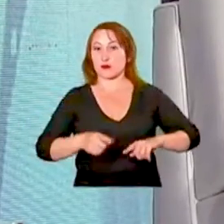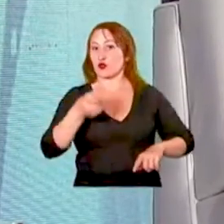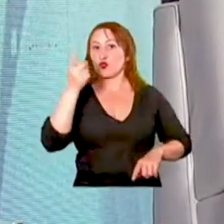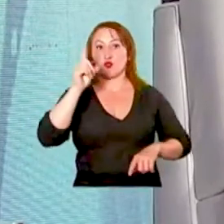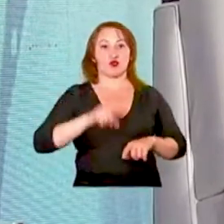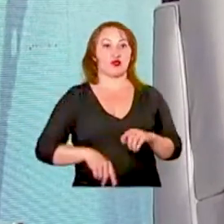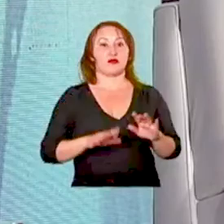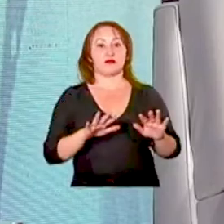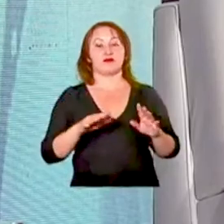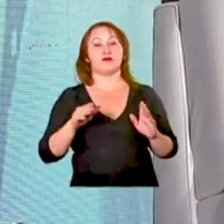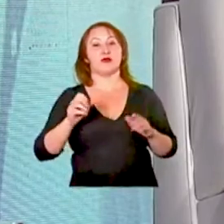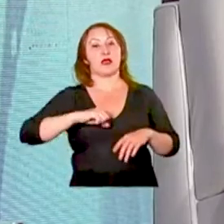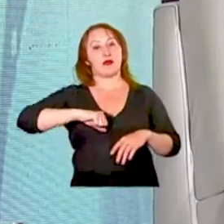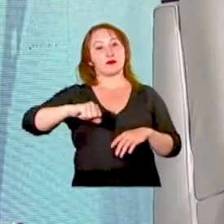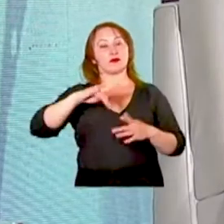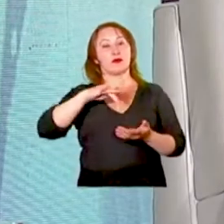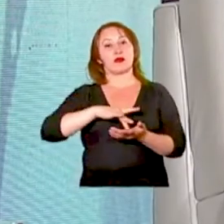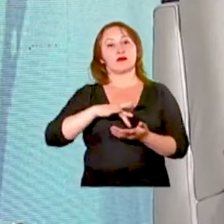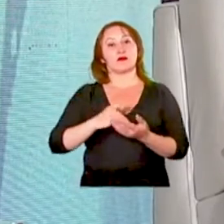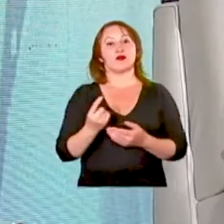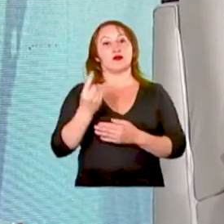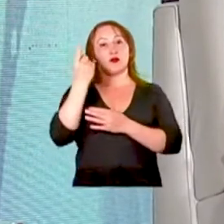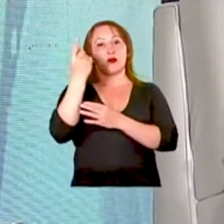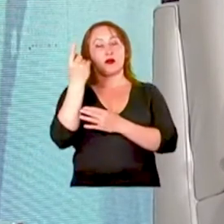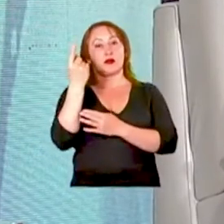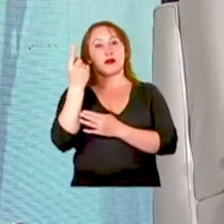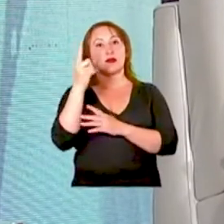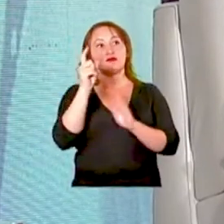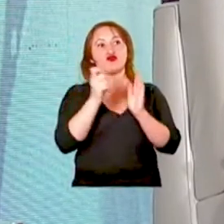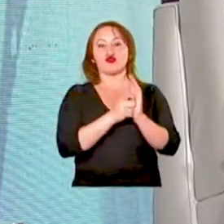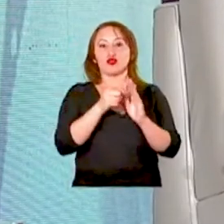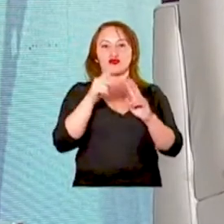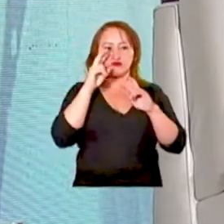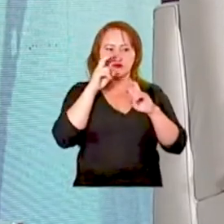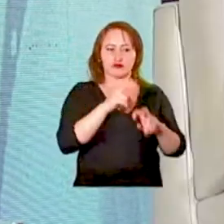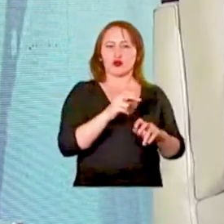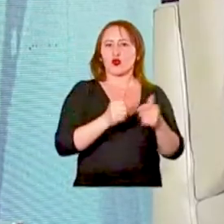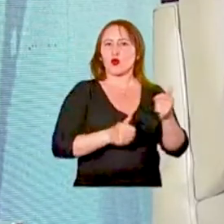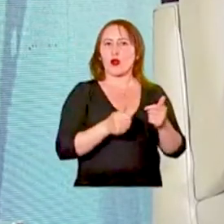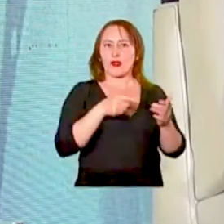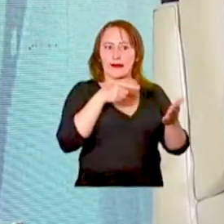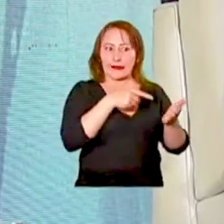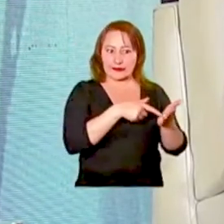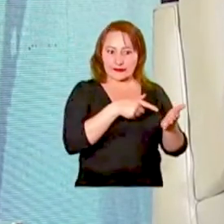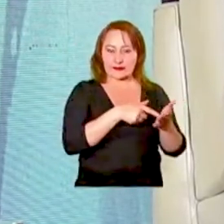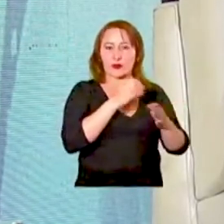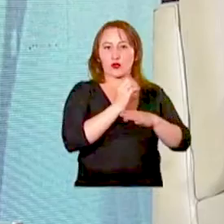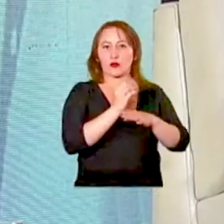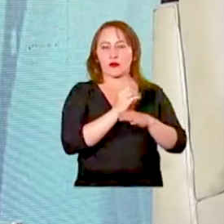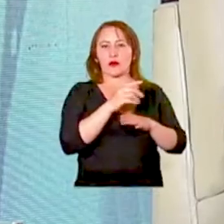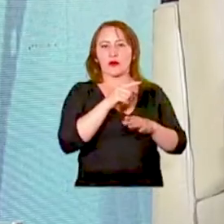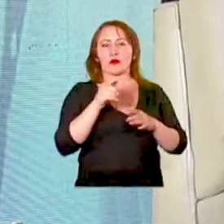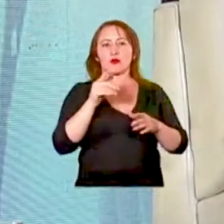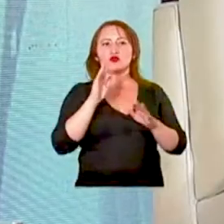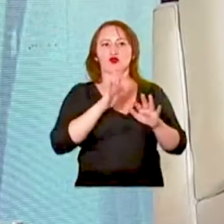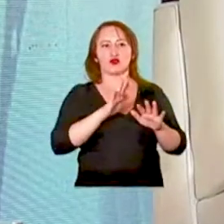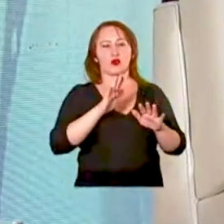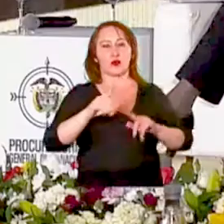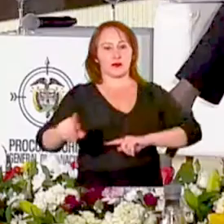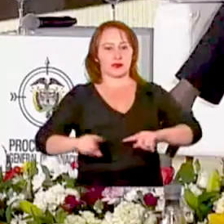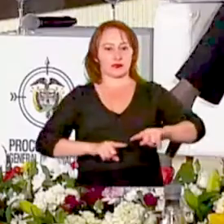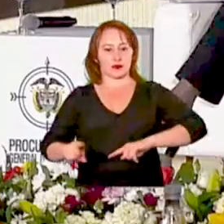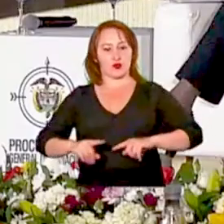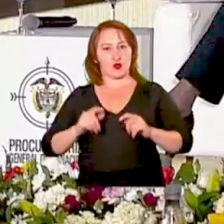podía limitar los derechos de participación política, y el punto que se estudia es si a ese órgano de carácter administrativo se le